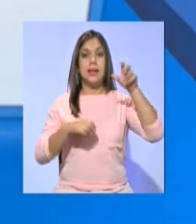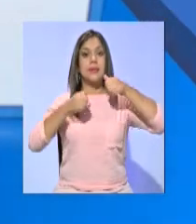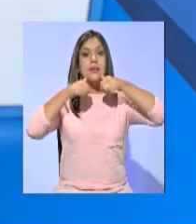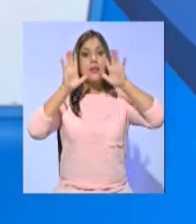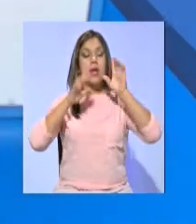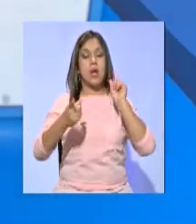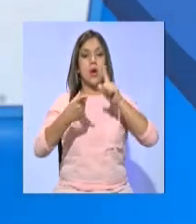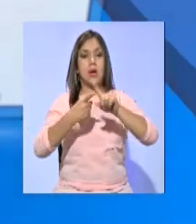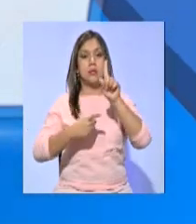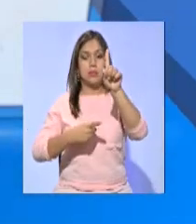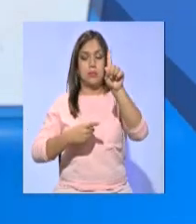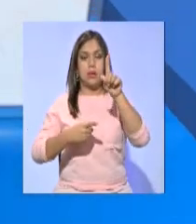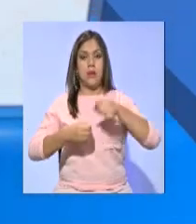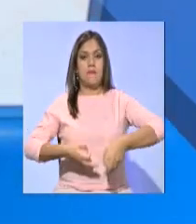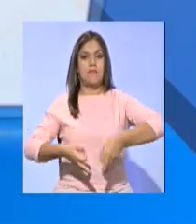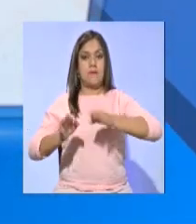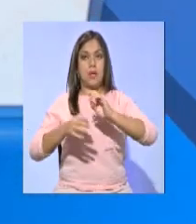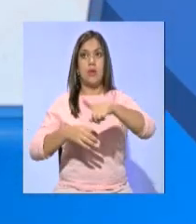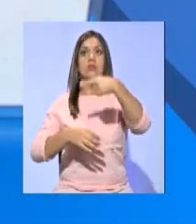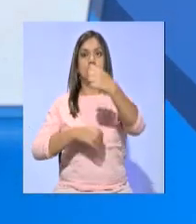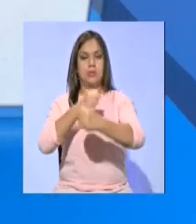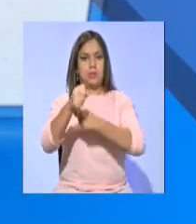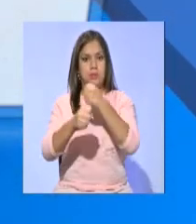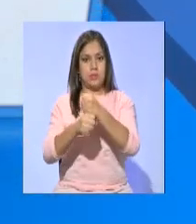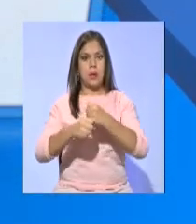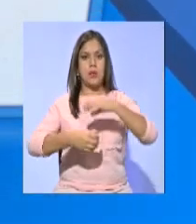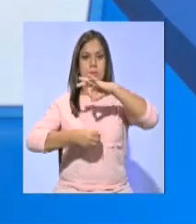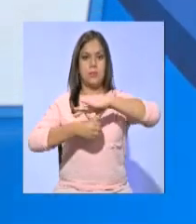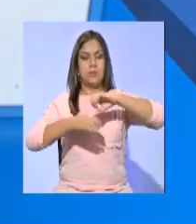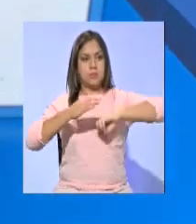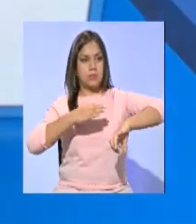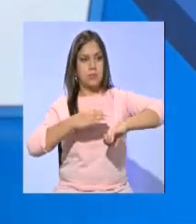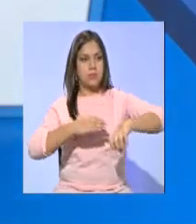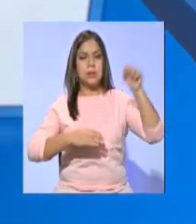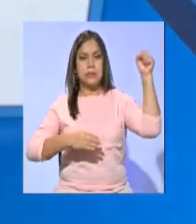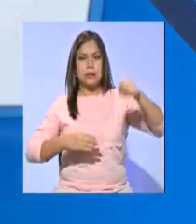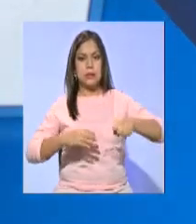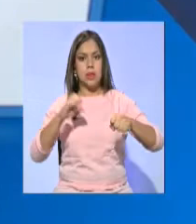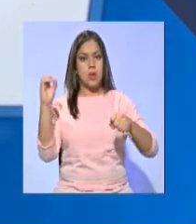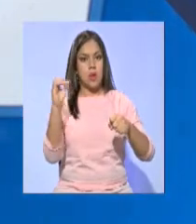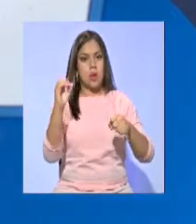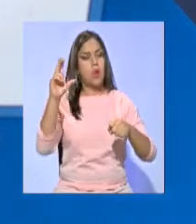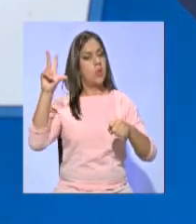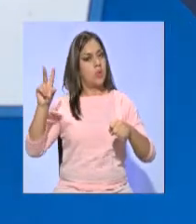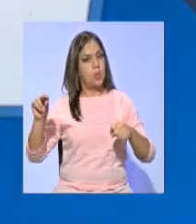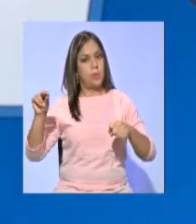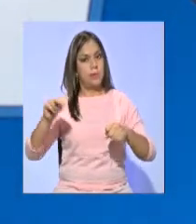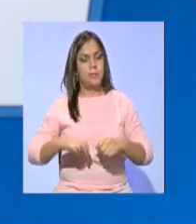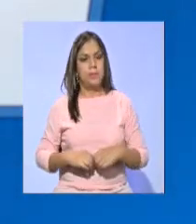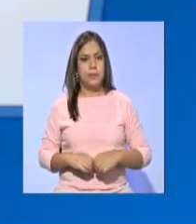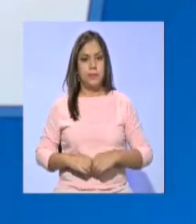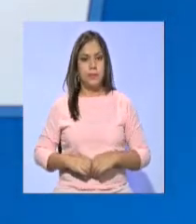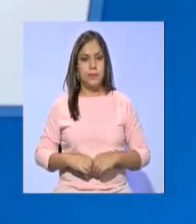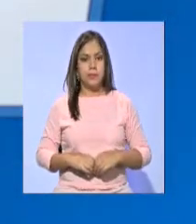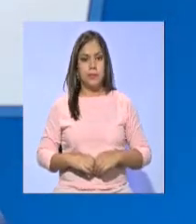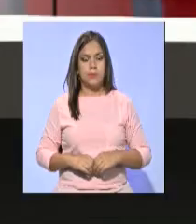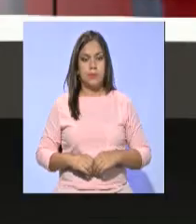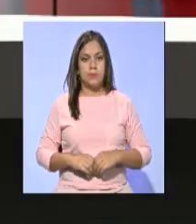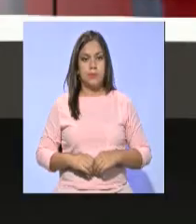al 1 de febrero del próximo año será la campaña electoral por el sí o por el no. Lorena Espinosa, TVL